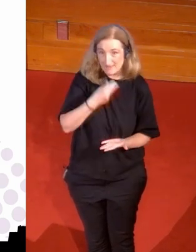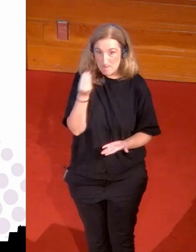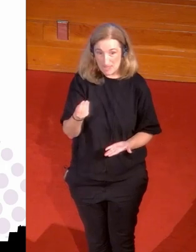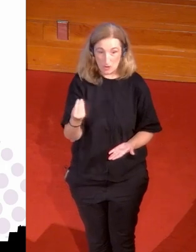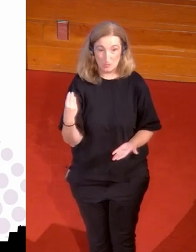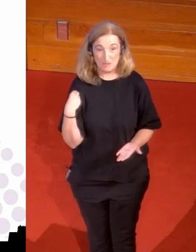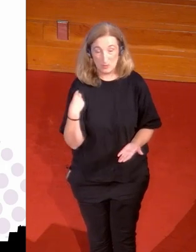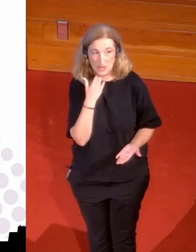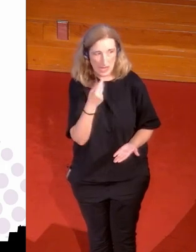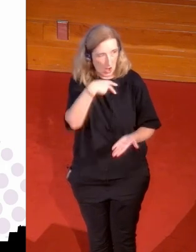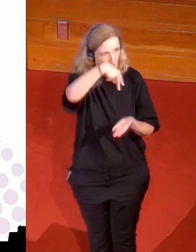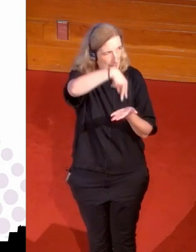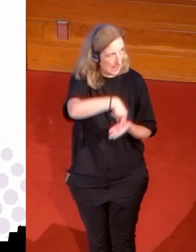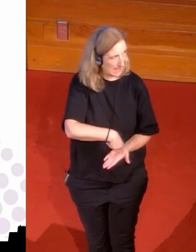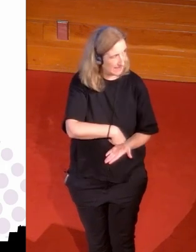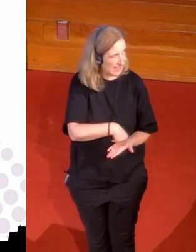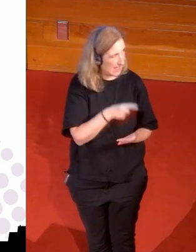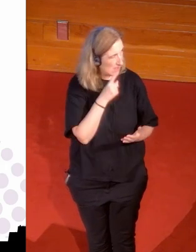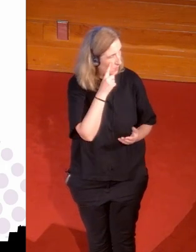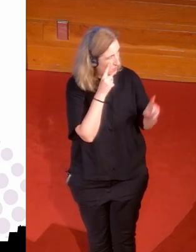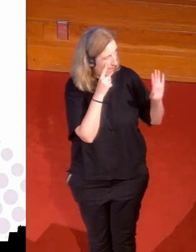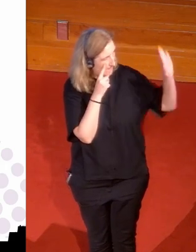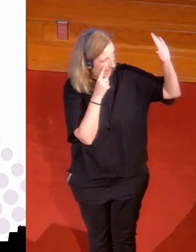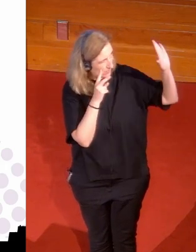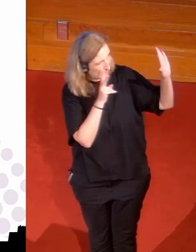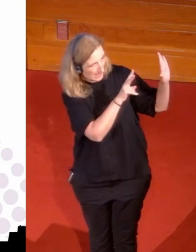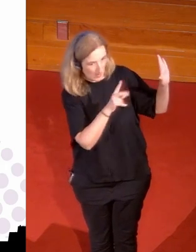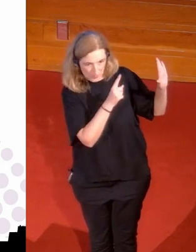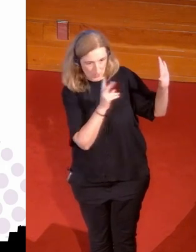y a ver allí atrás del todo veo una